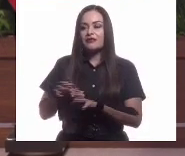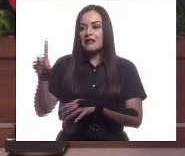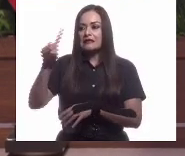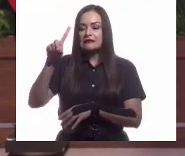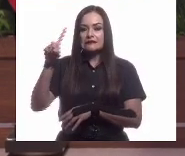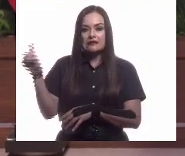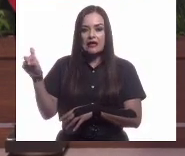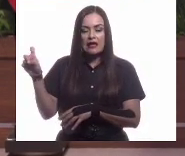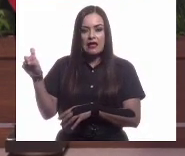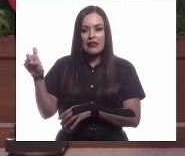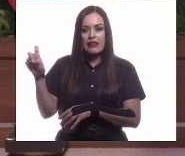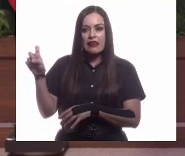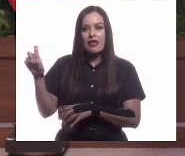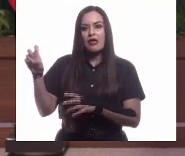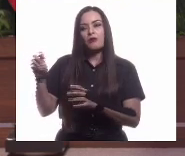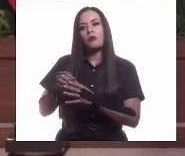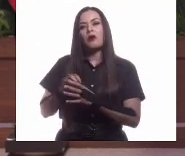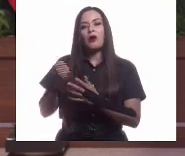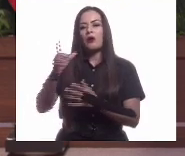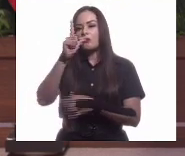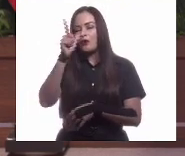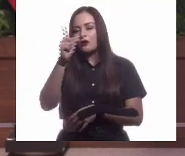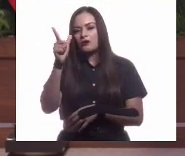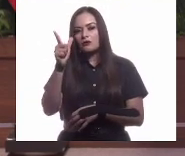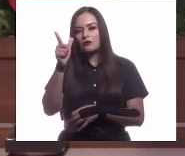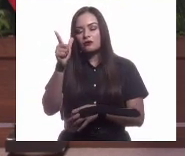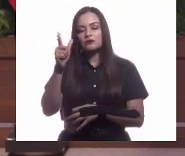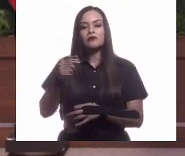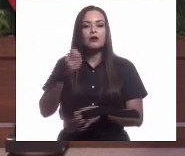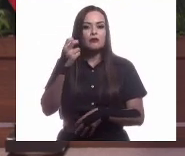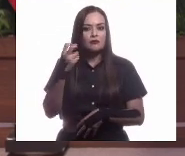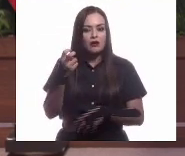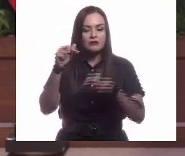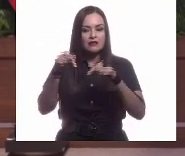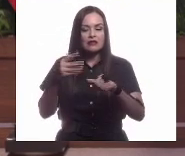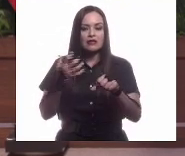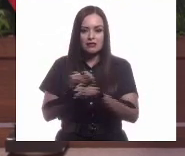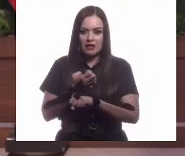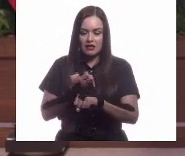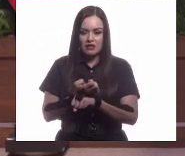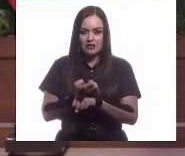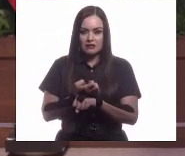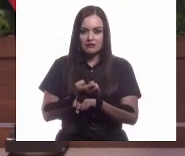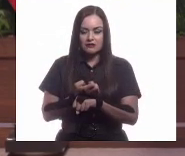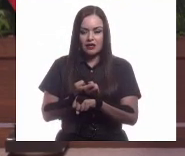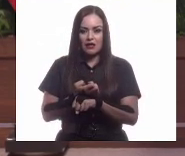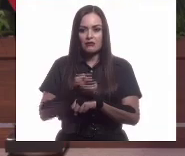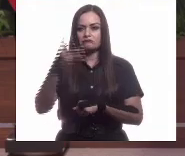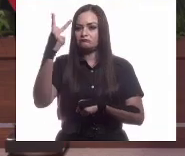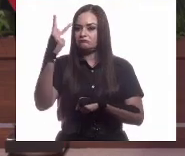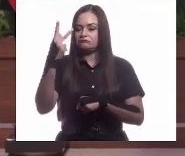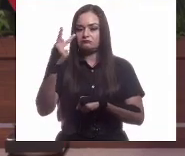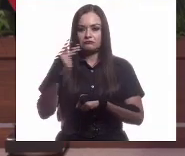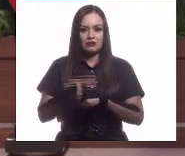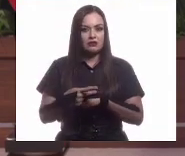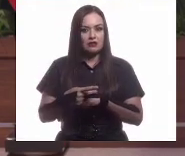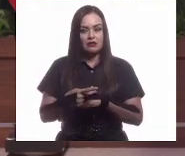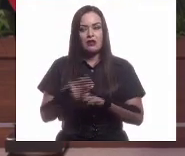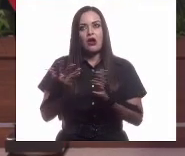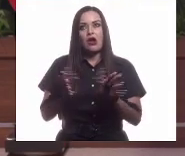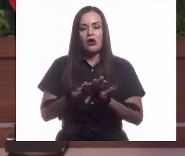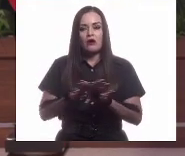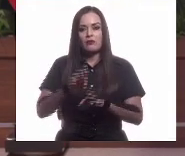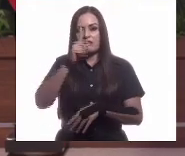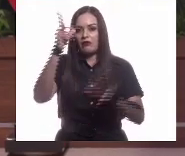megawatts. Así, ampliaremos la capacidad de generación en el estado, reduciendo los riesgos de nuevos apagones.